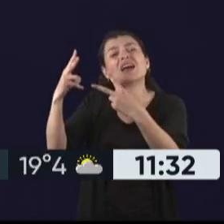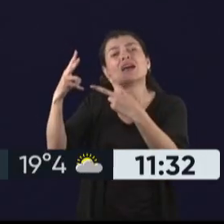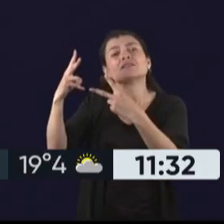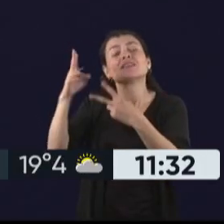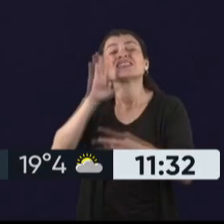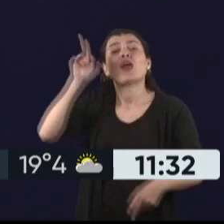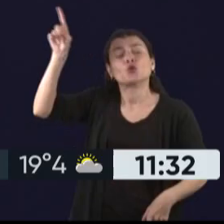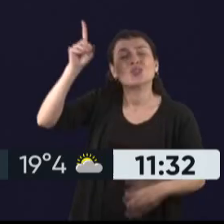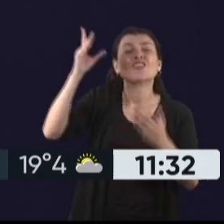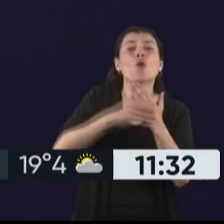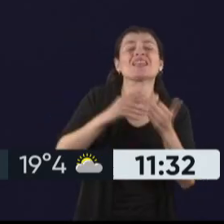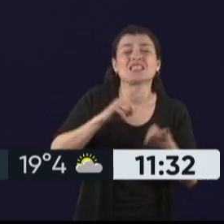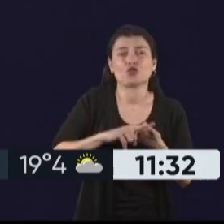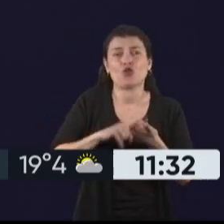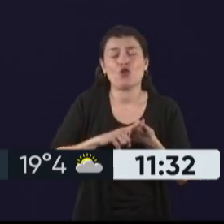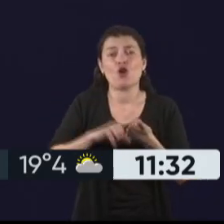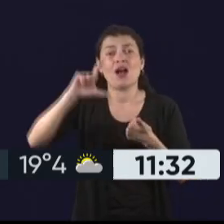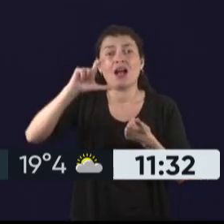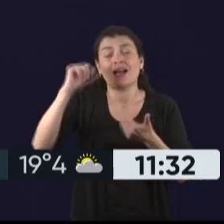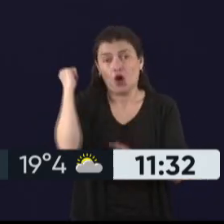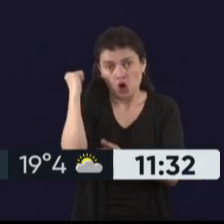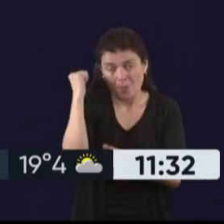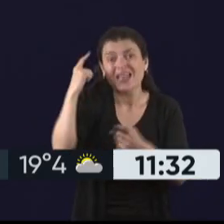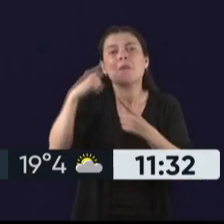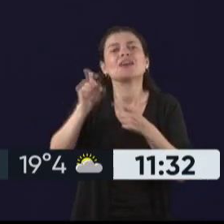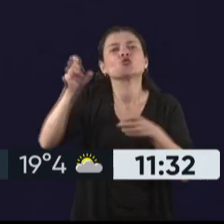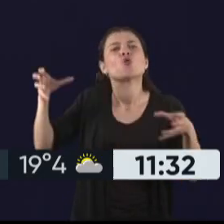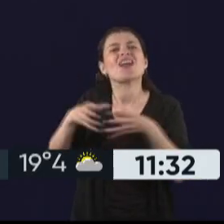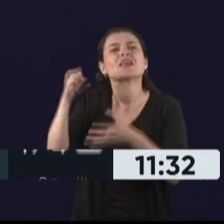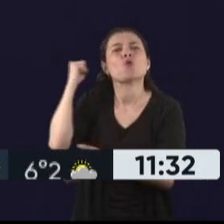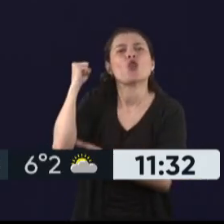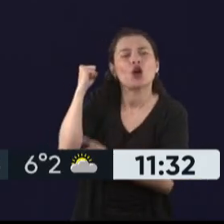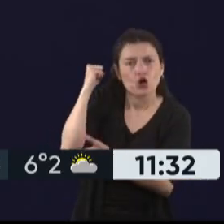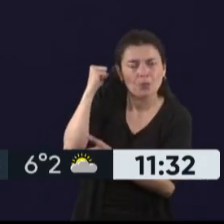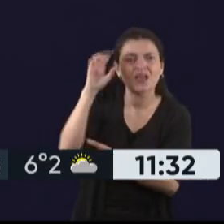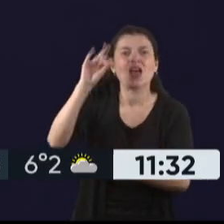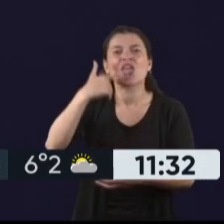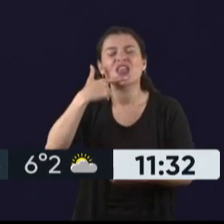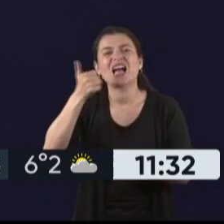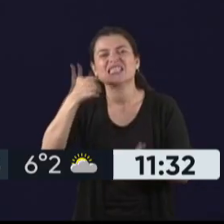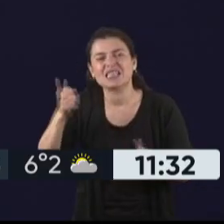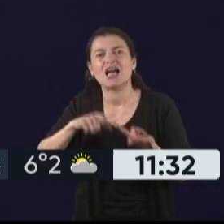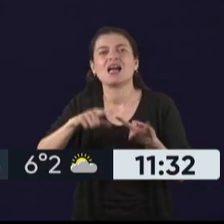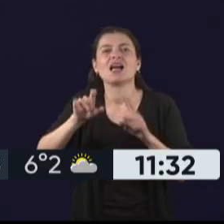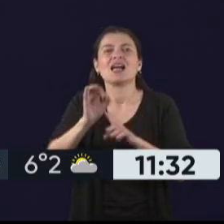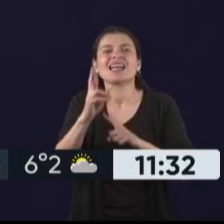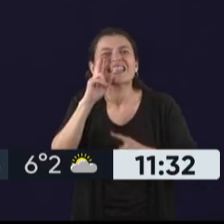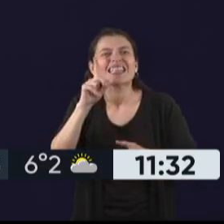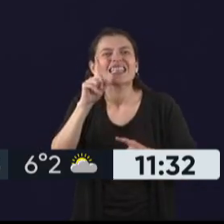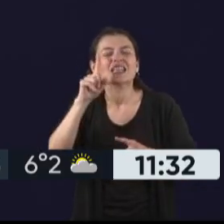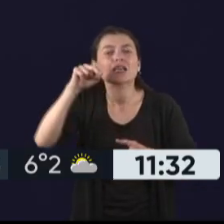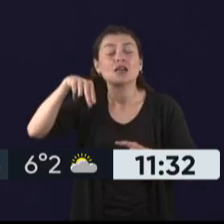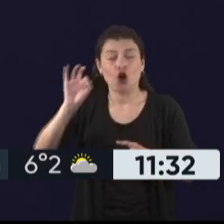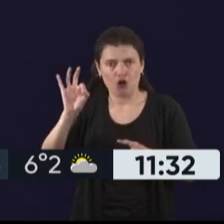el ministro Luis Caputo con sus colaboradores, con José Luis Daza, con Pablo Quirno y